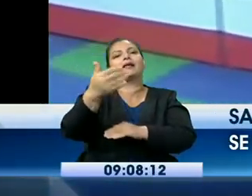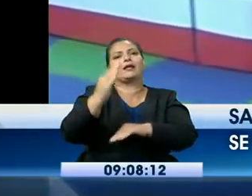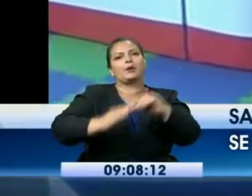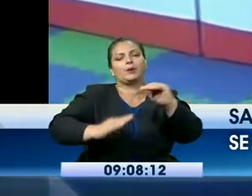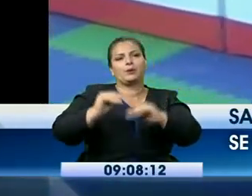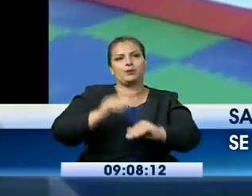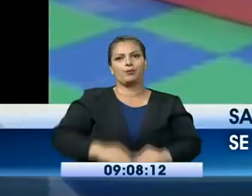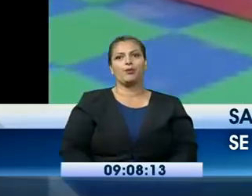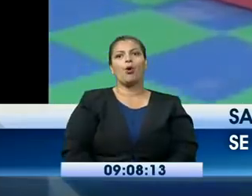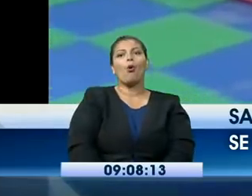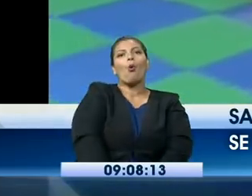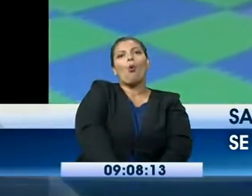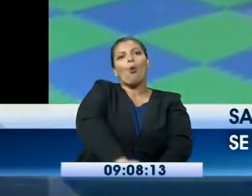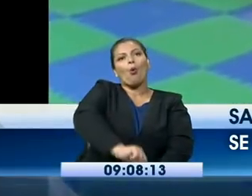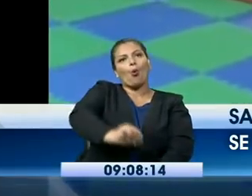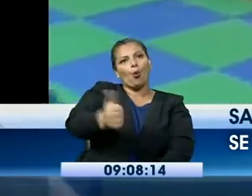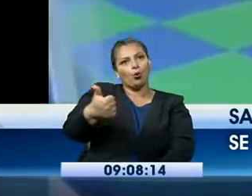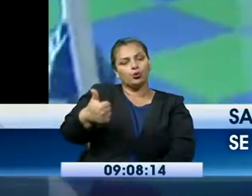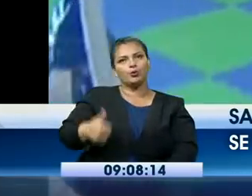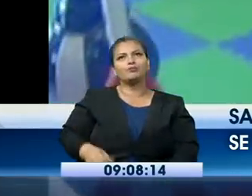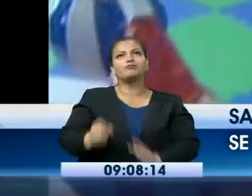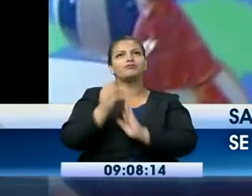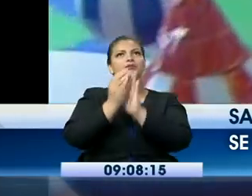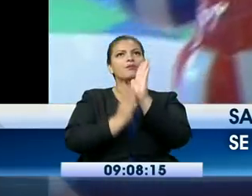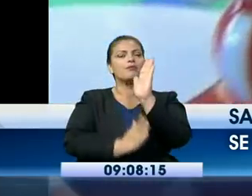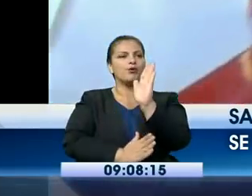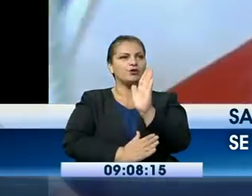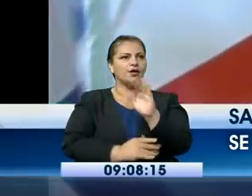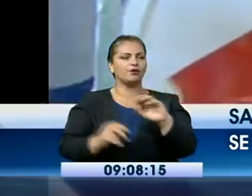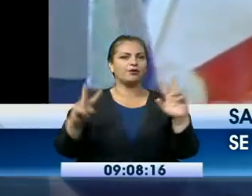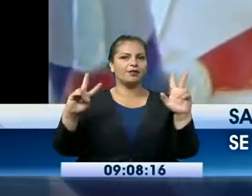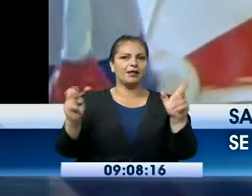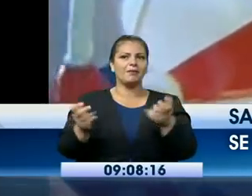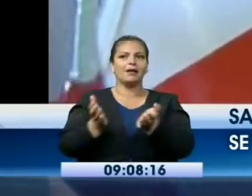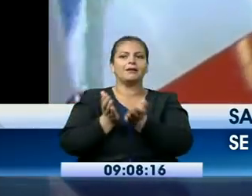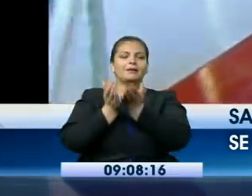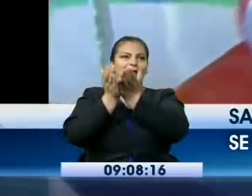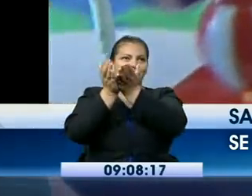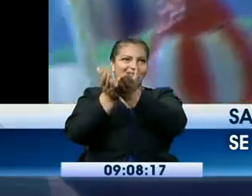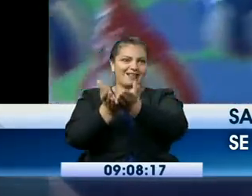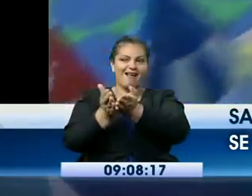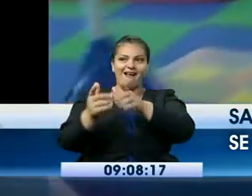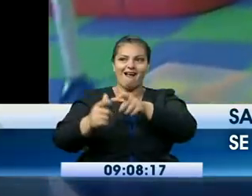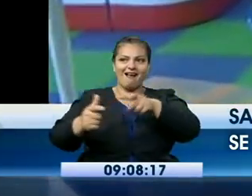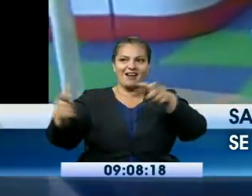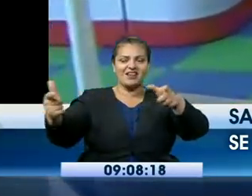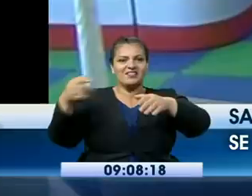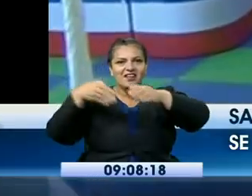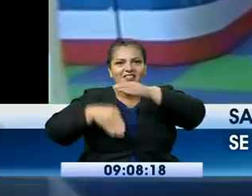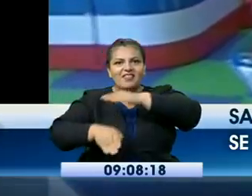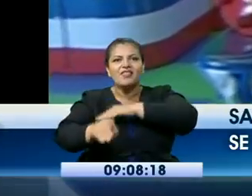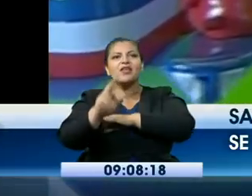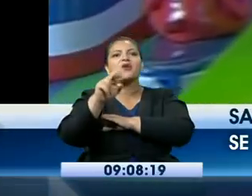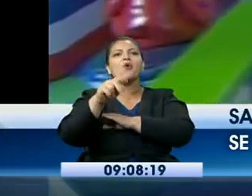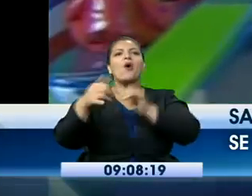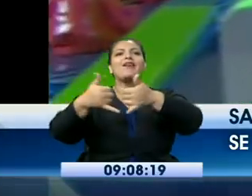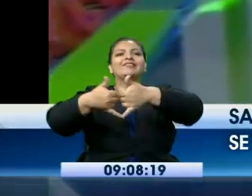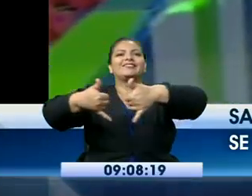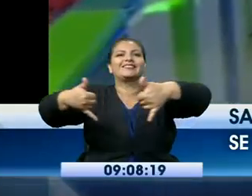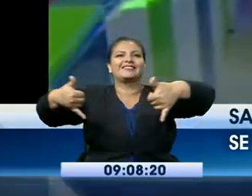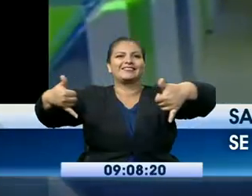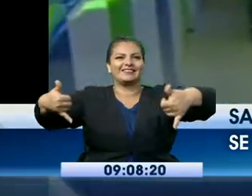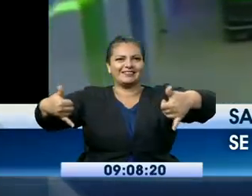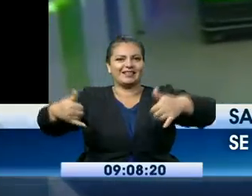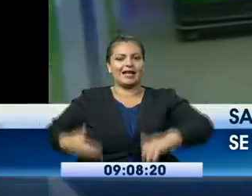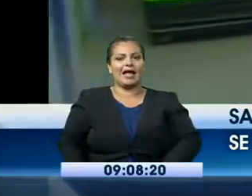río que va a estar encima de una de las galerías del centro comercial este proyecto fue lanzado en el mes de julio por el municipio de